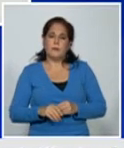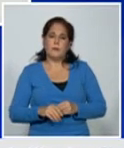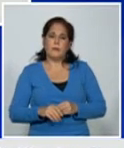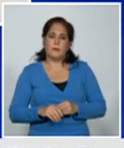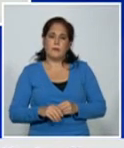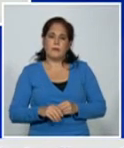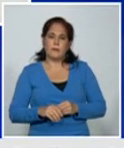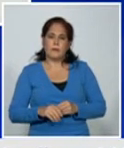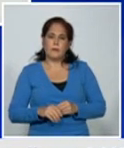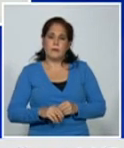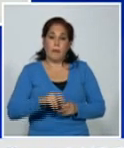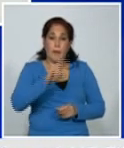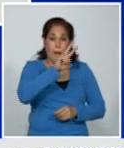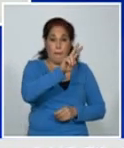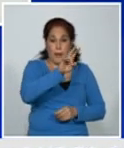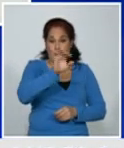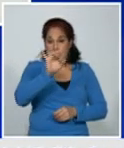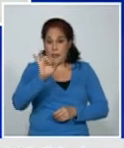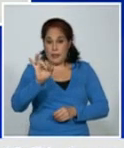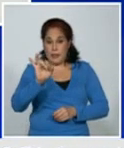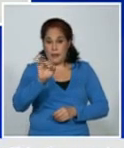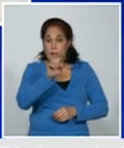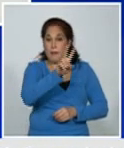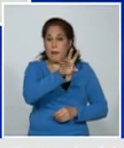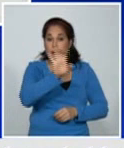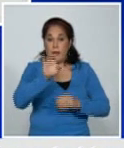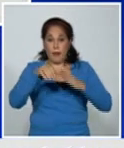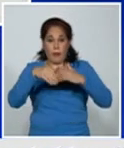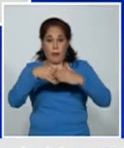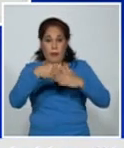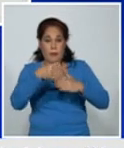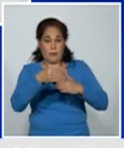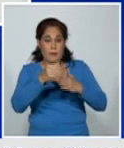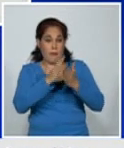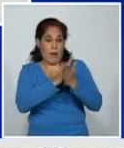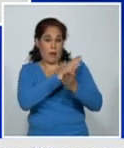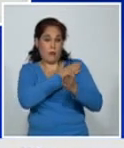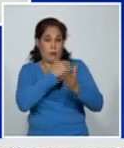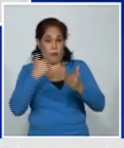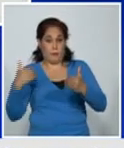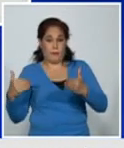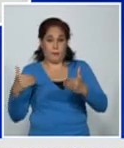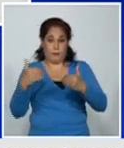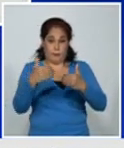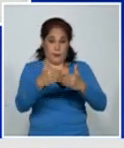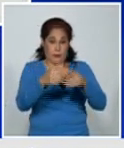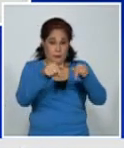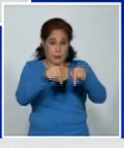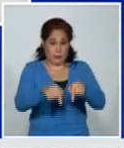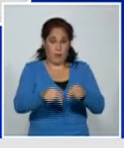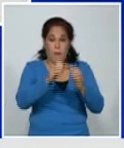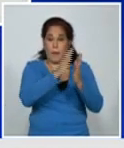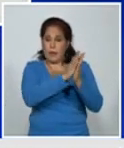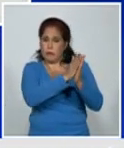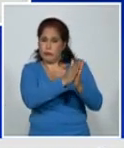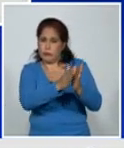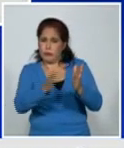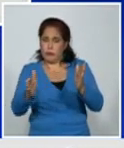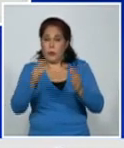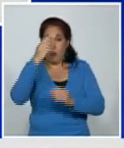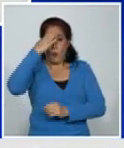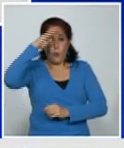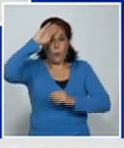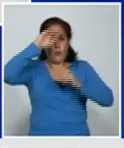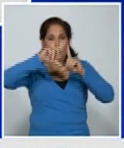en los 27 días del mes de marzo que han transcurrido, Cuba ha